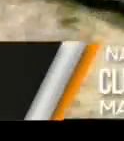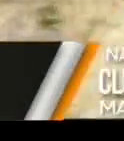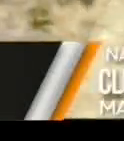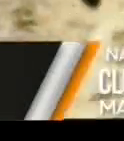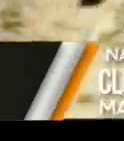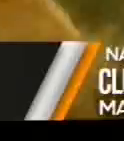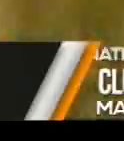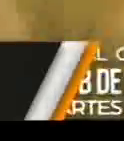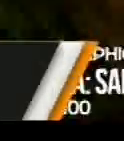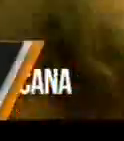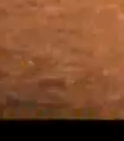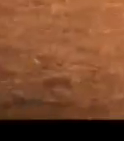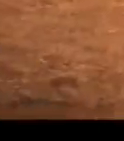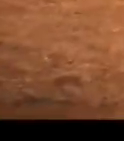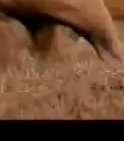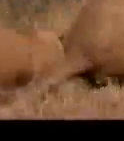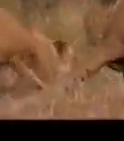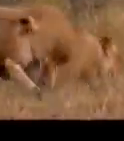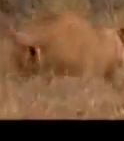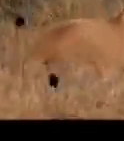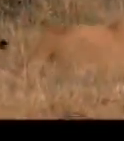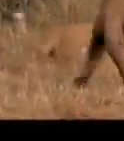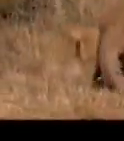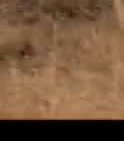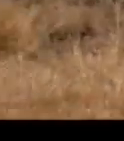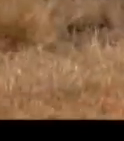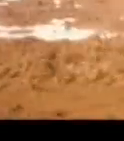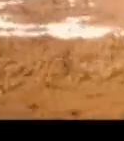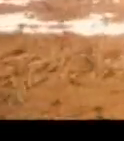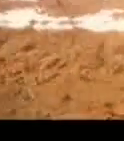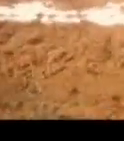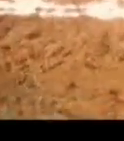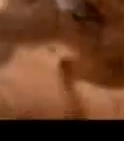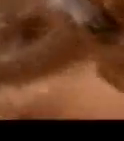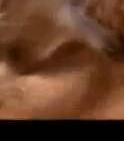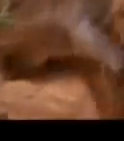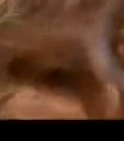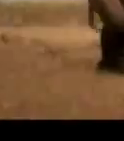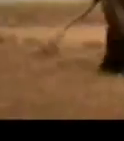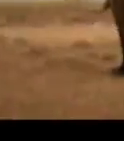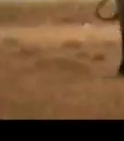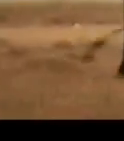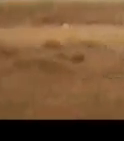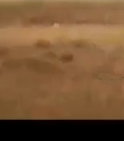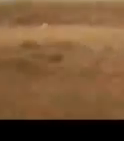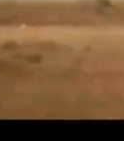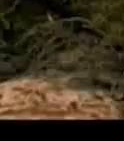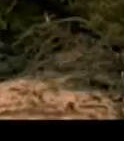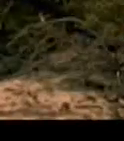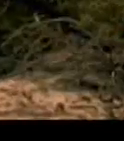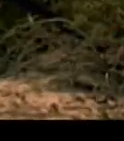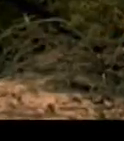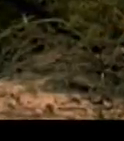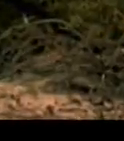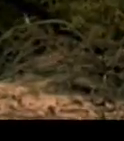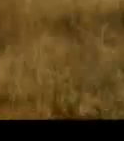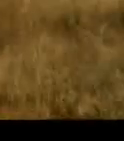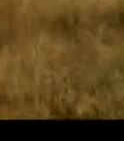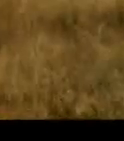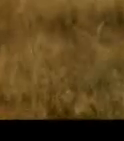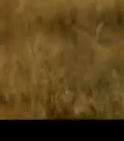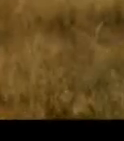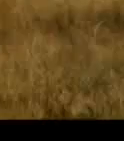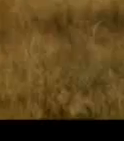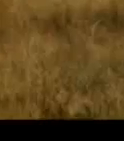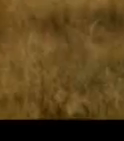en el Club de la Pelea Animal no hay reglas. en especiales de la National Geographic. Este